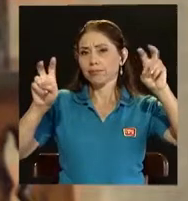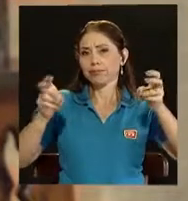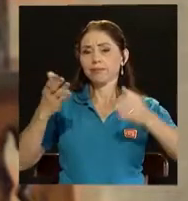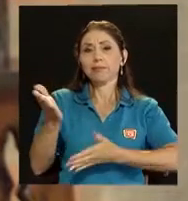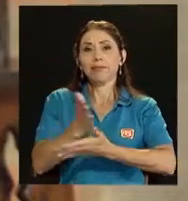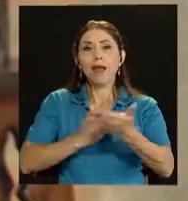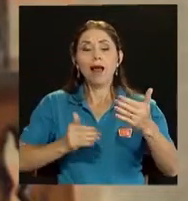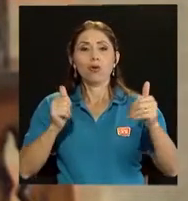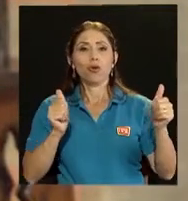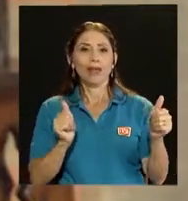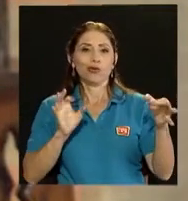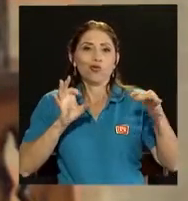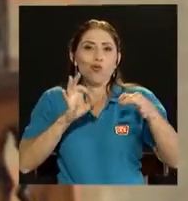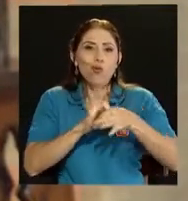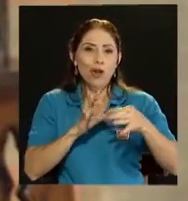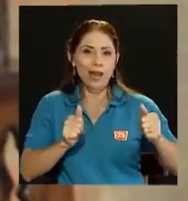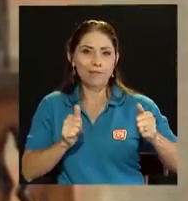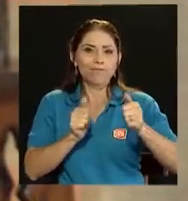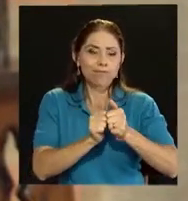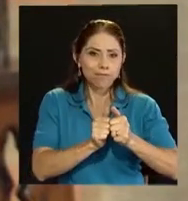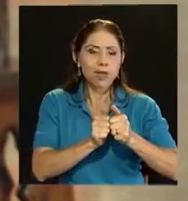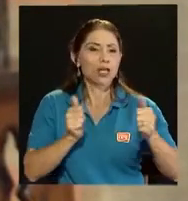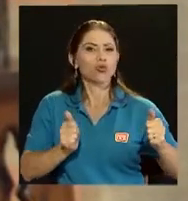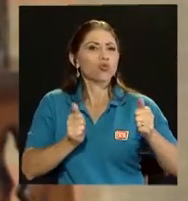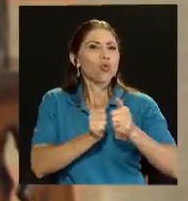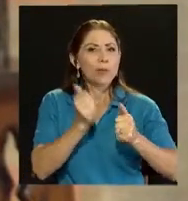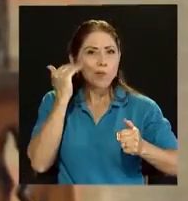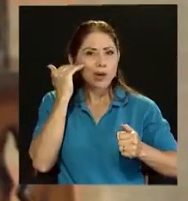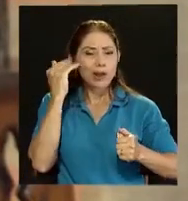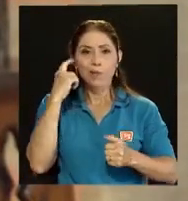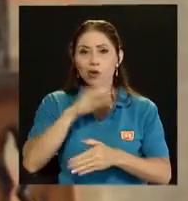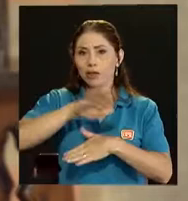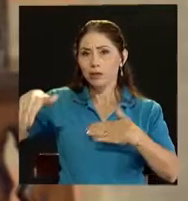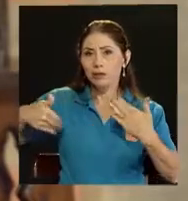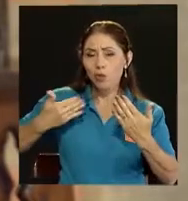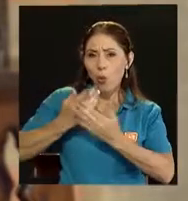que nos une, y nos une porque todos somos miembros,